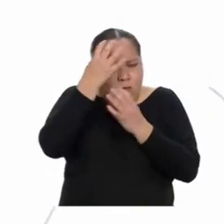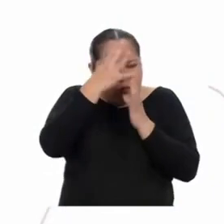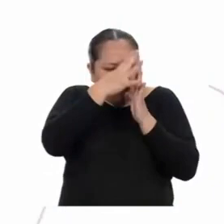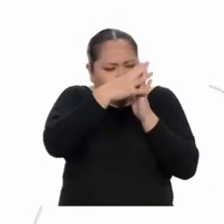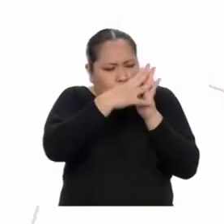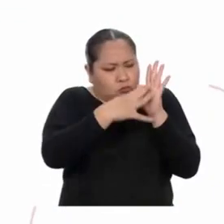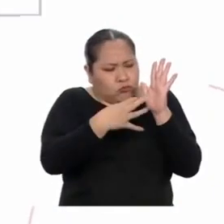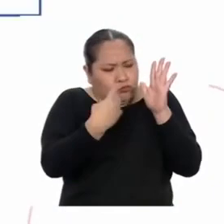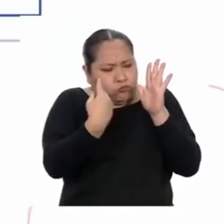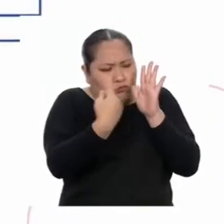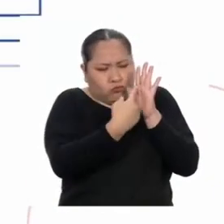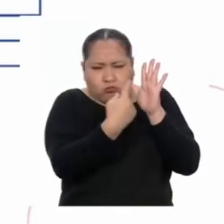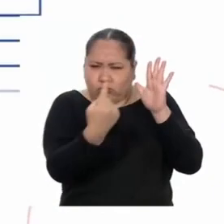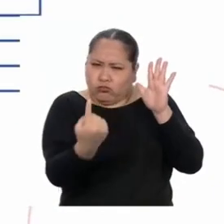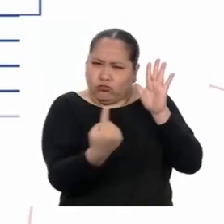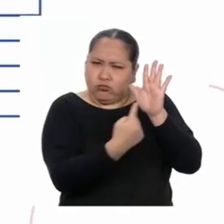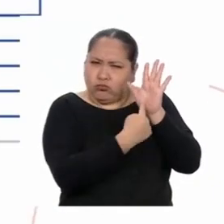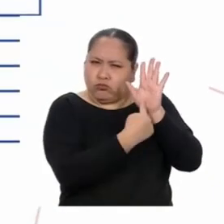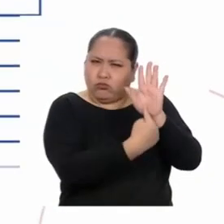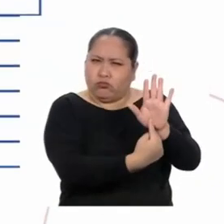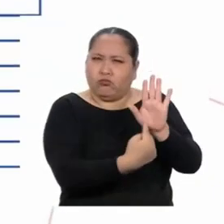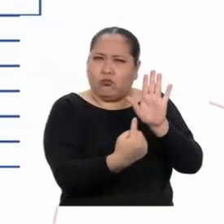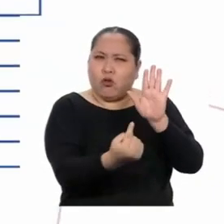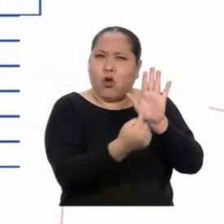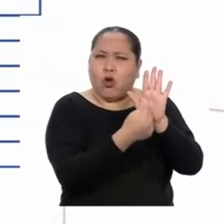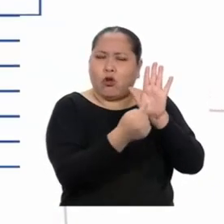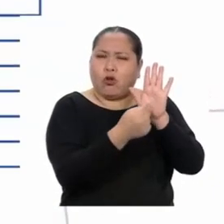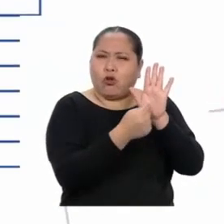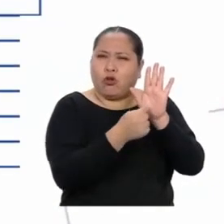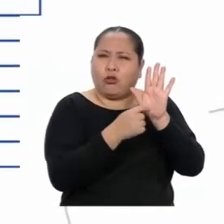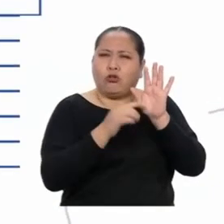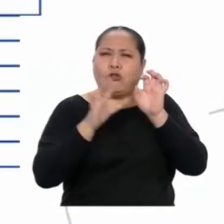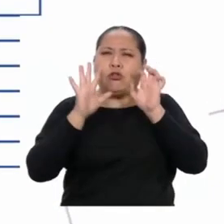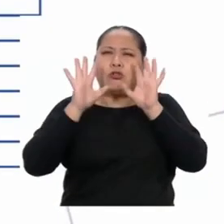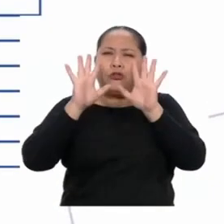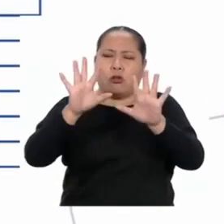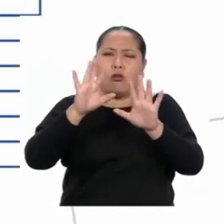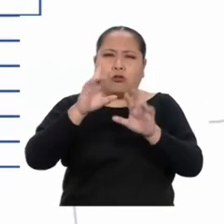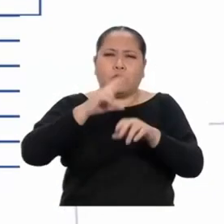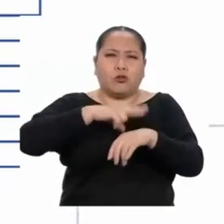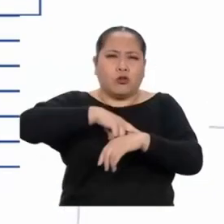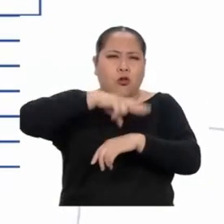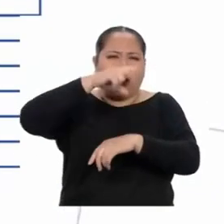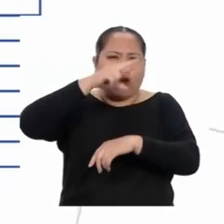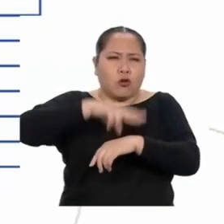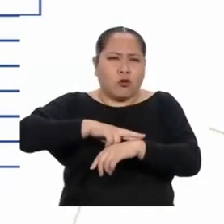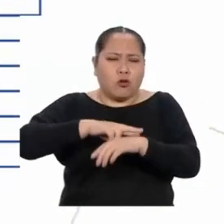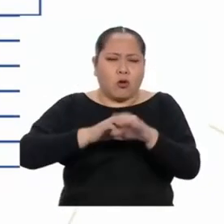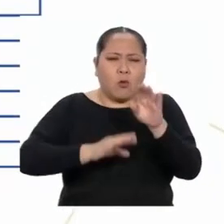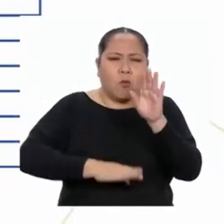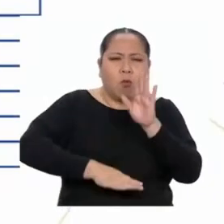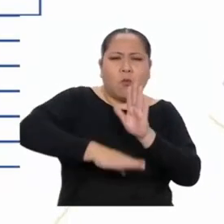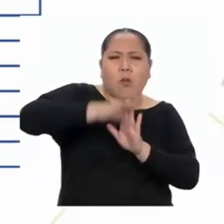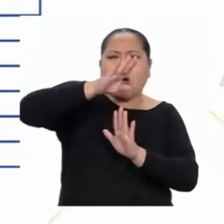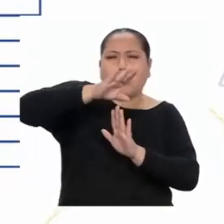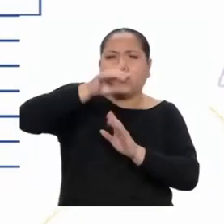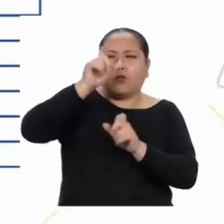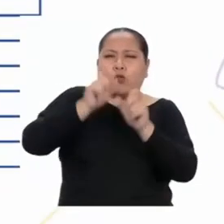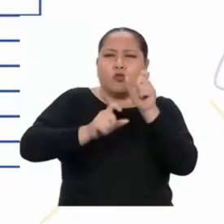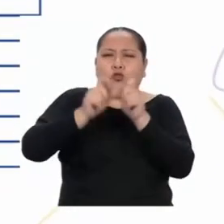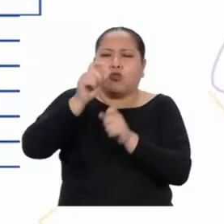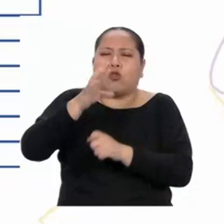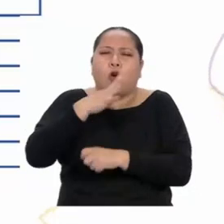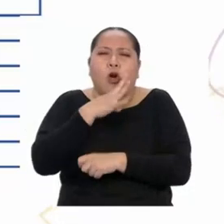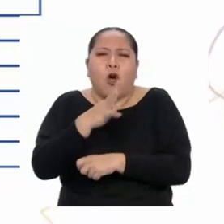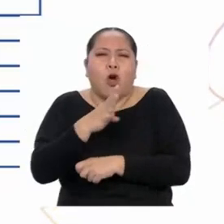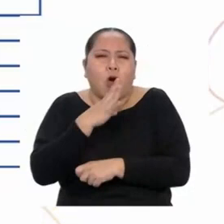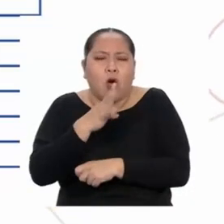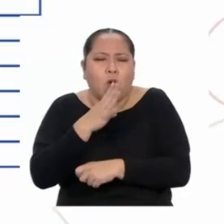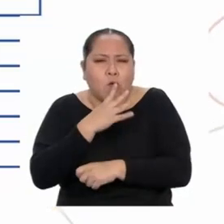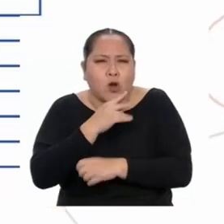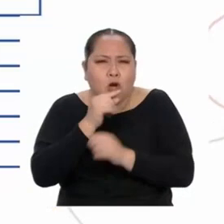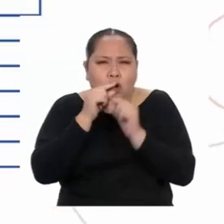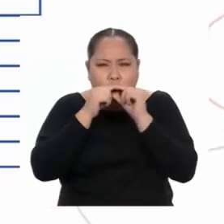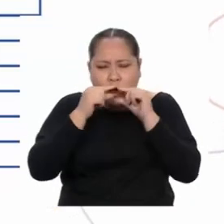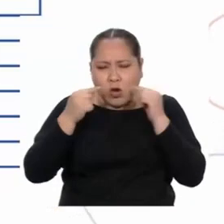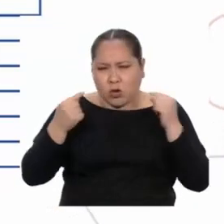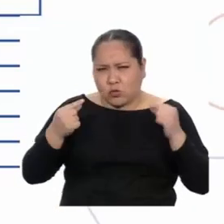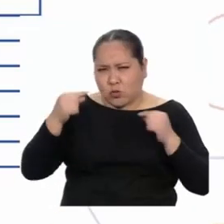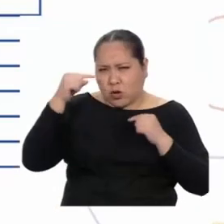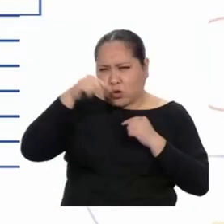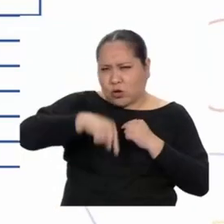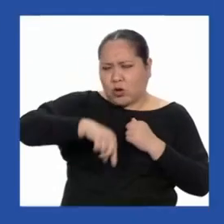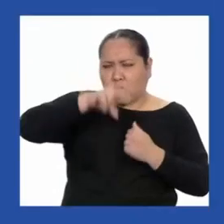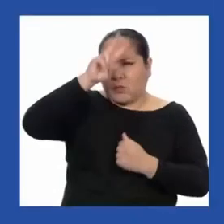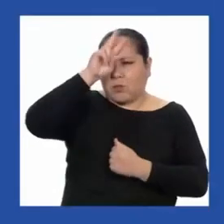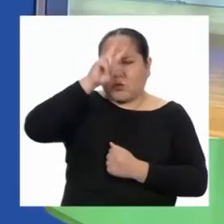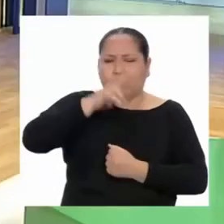sobre eso. Aquí están las 10 regiones con mayor cantidad de quechohablantes en el Perú.